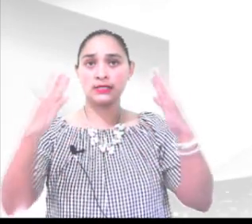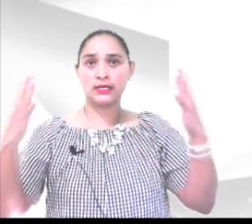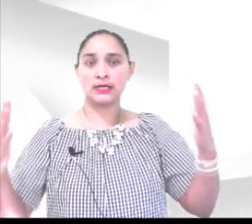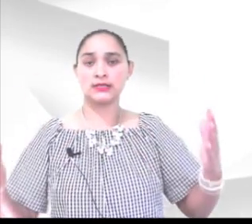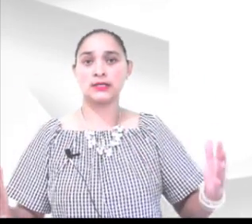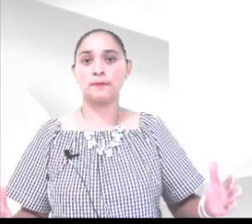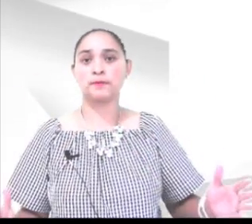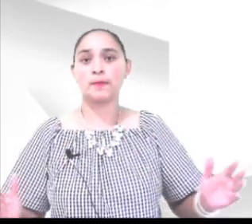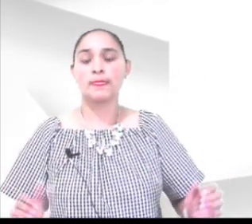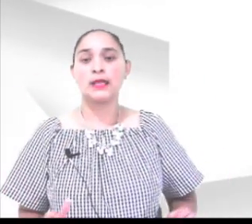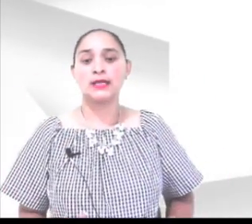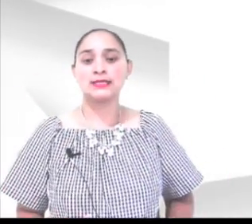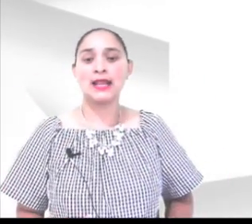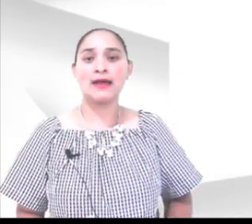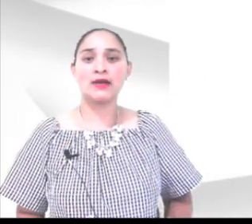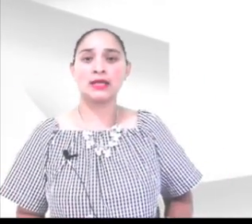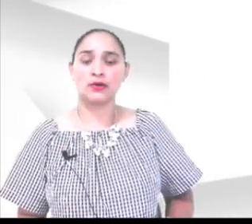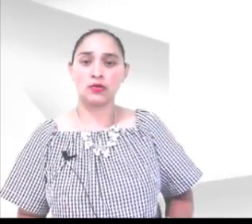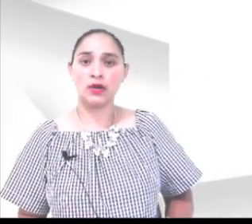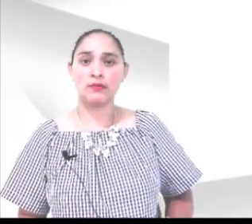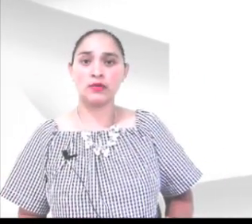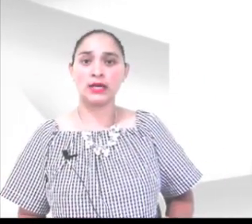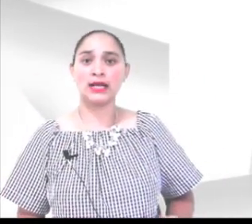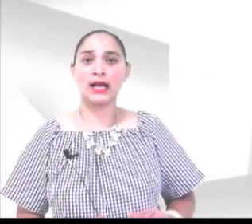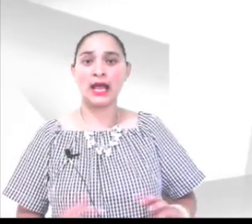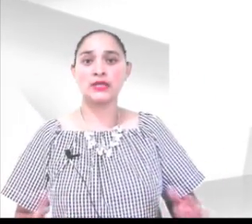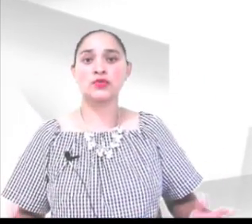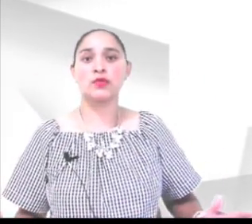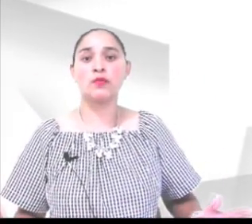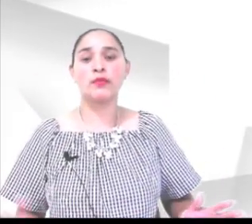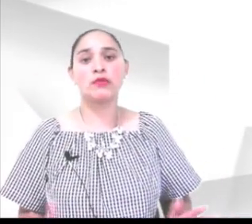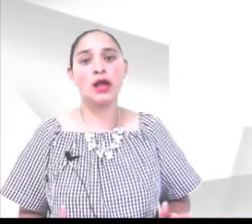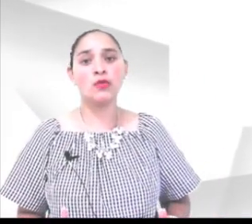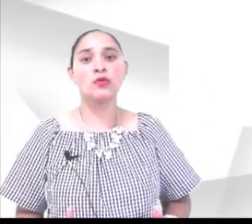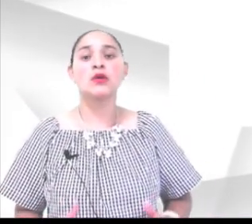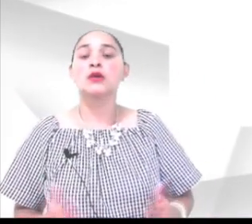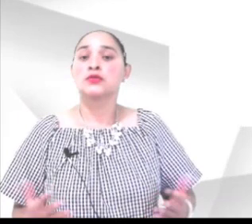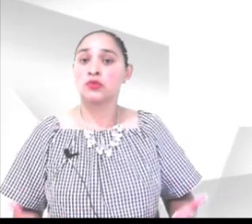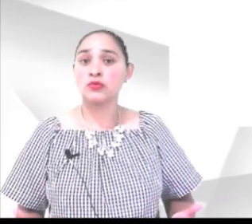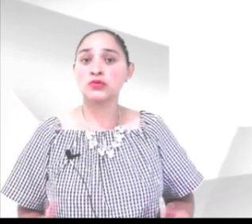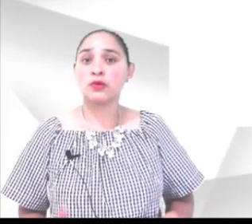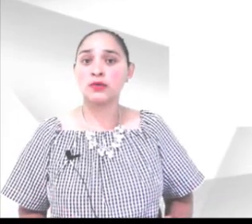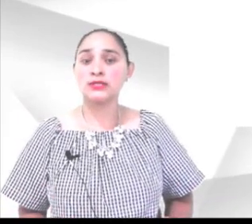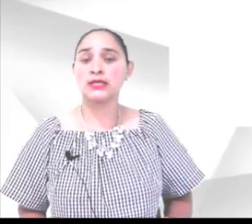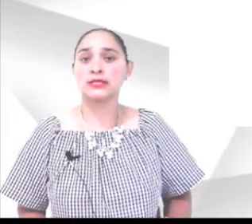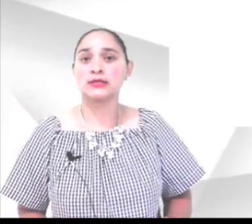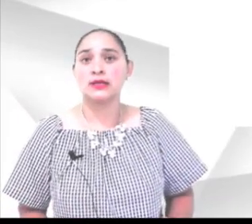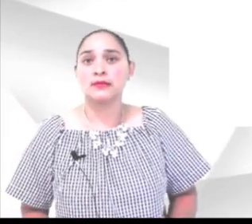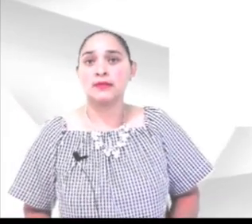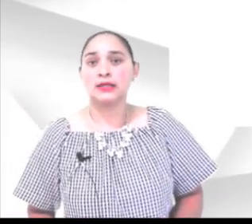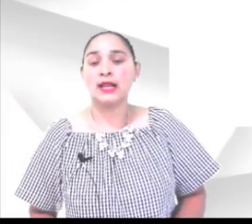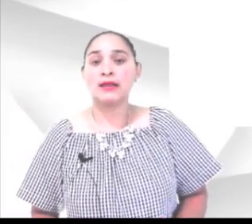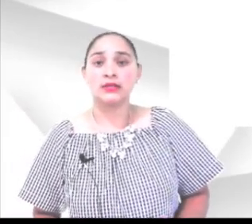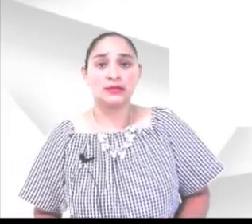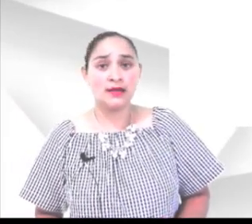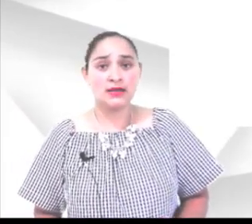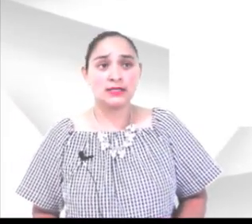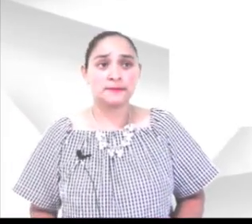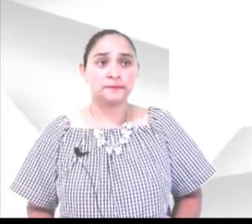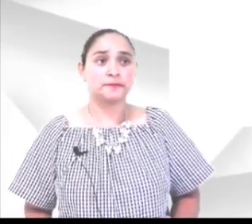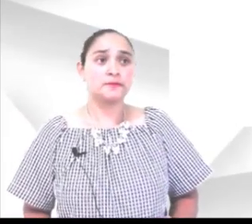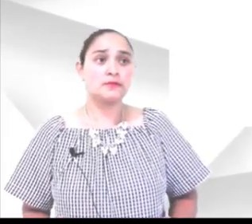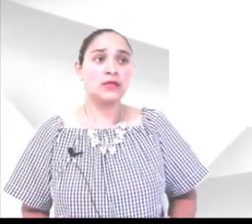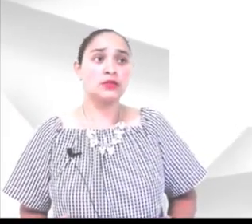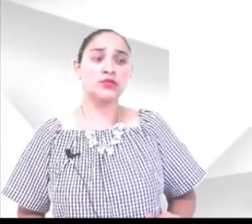toda esa lava que arroja el volcán cae sobre un poblado, son consecuencias, ¿verdad?,